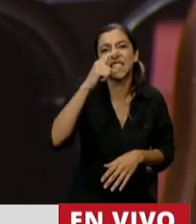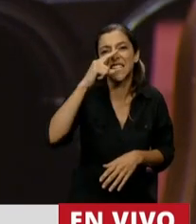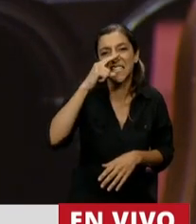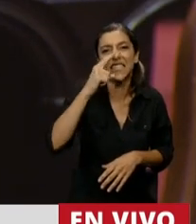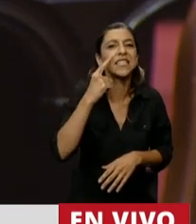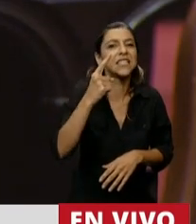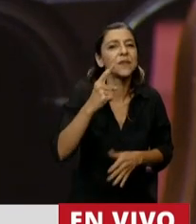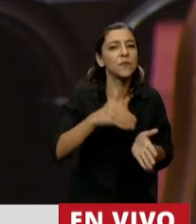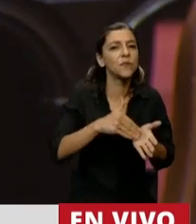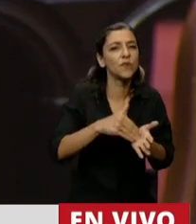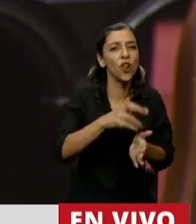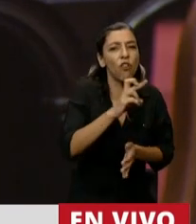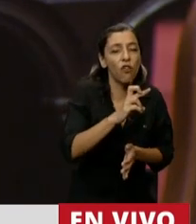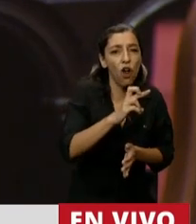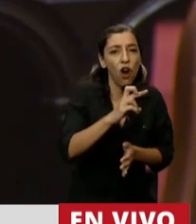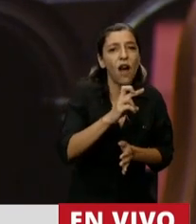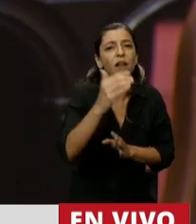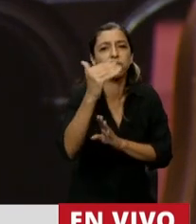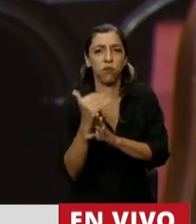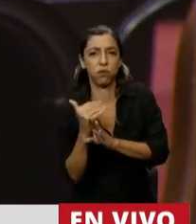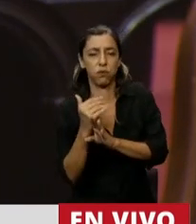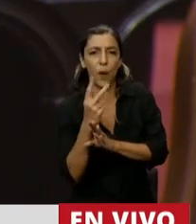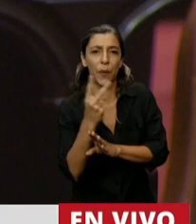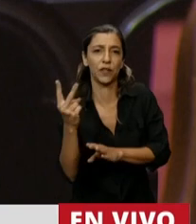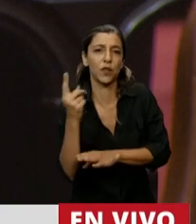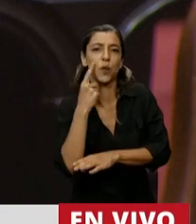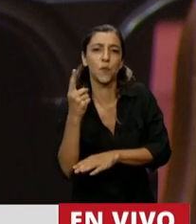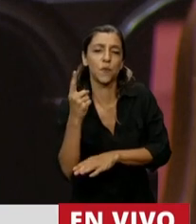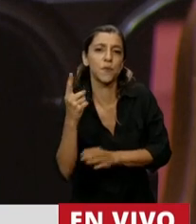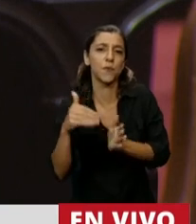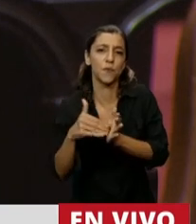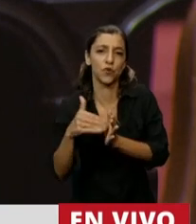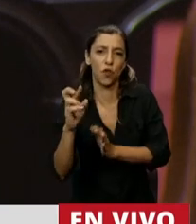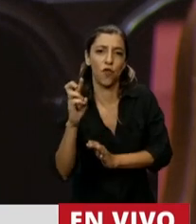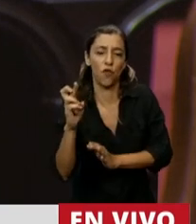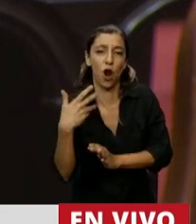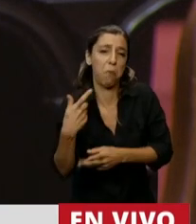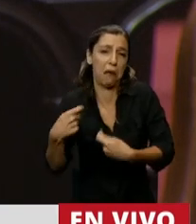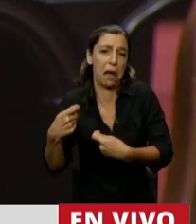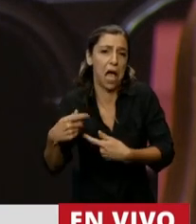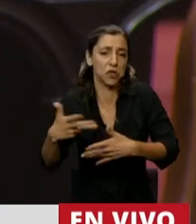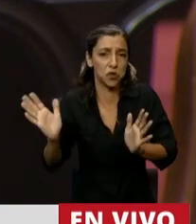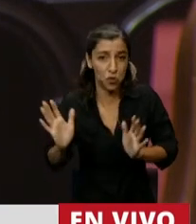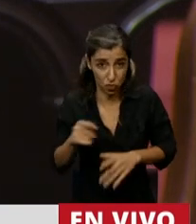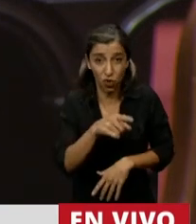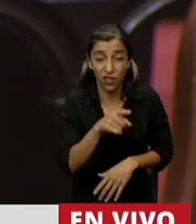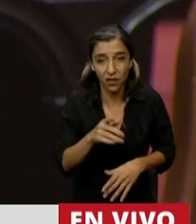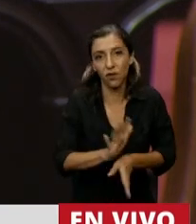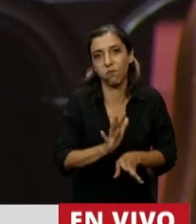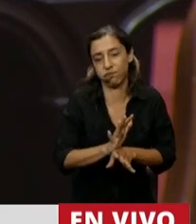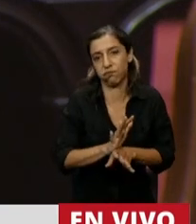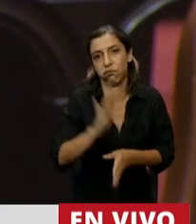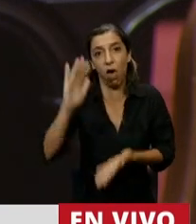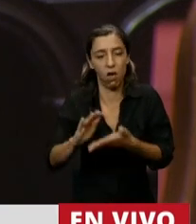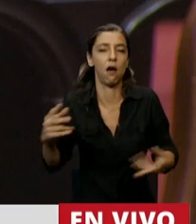dólares a 22 mil millones de dólares para financiar gastos corrientes. Ajuste es haber defendido, como